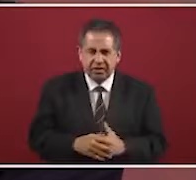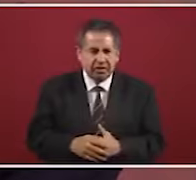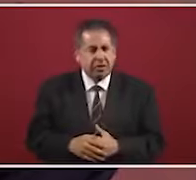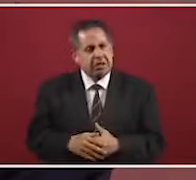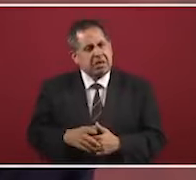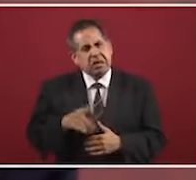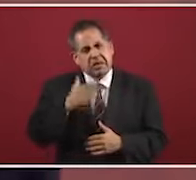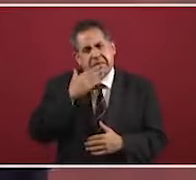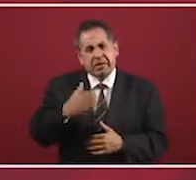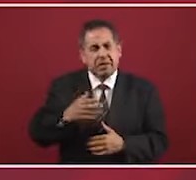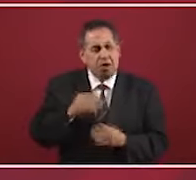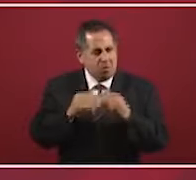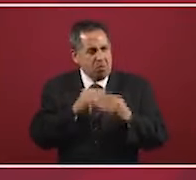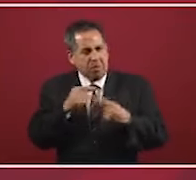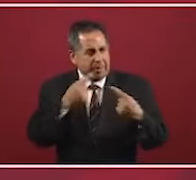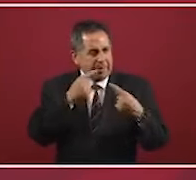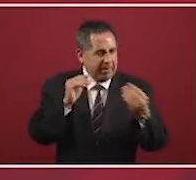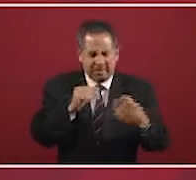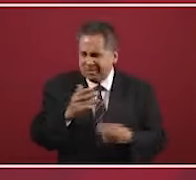buena la polémica,